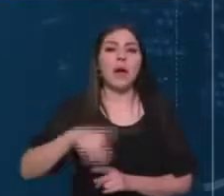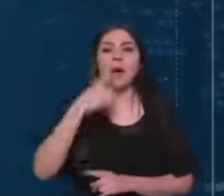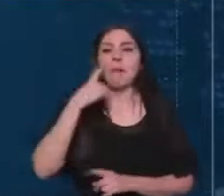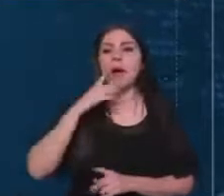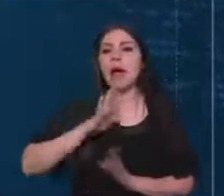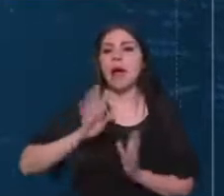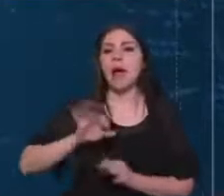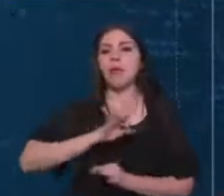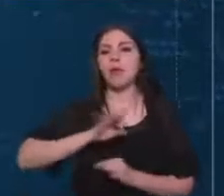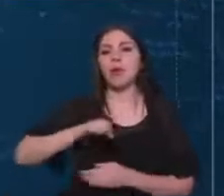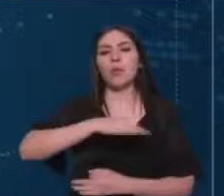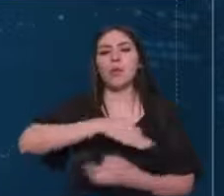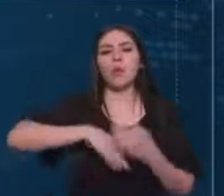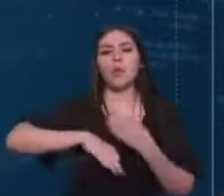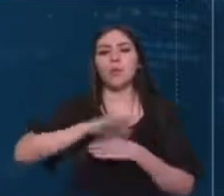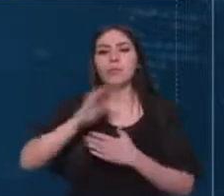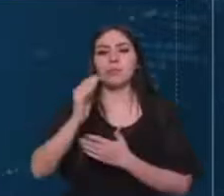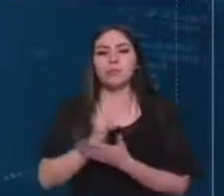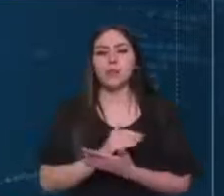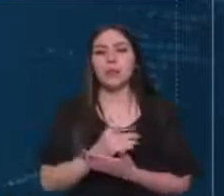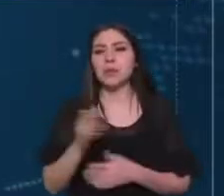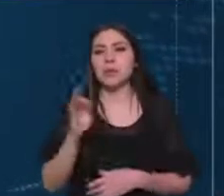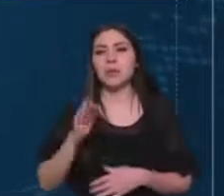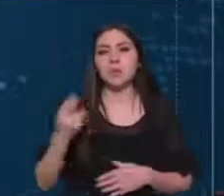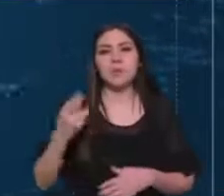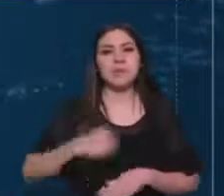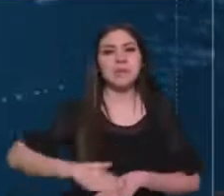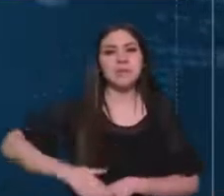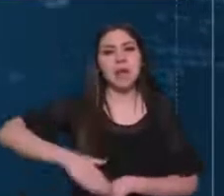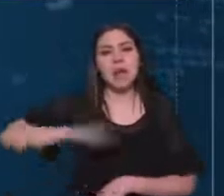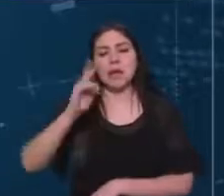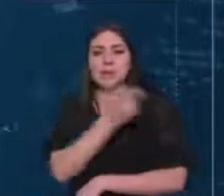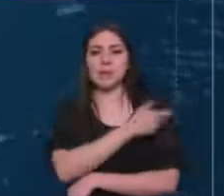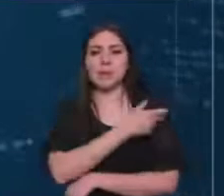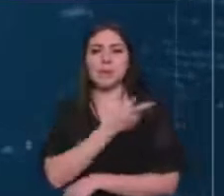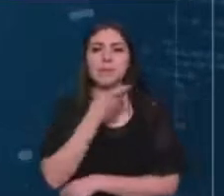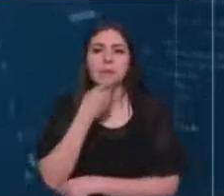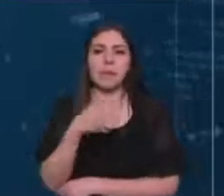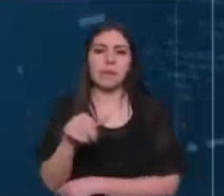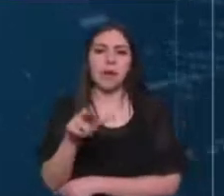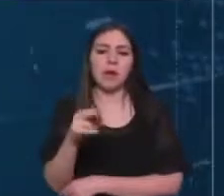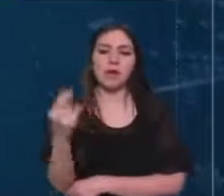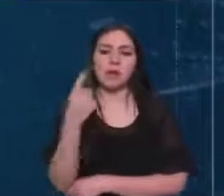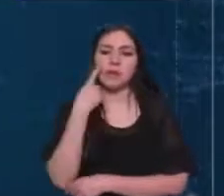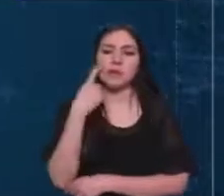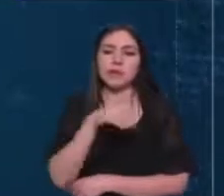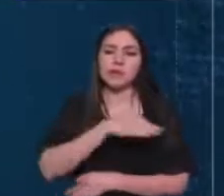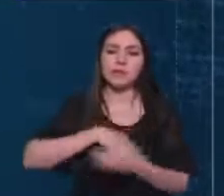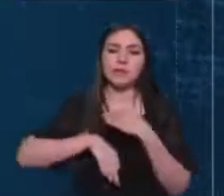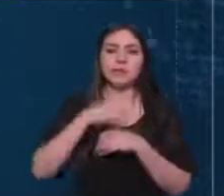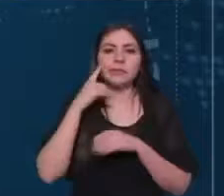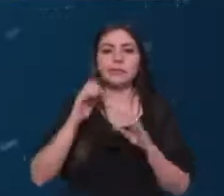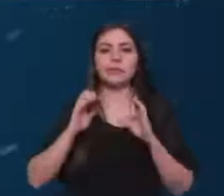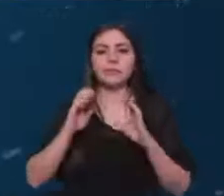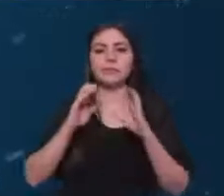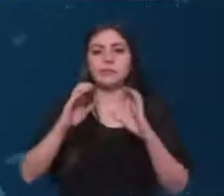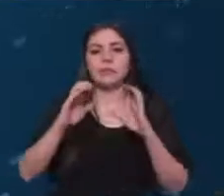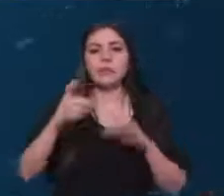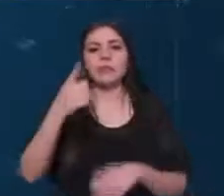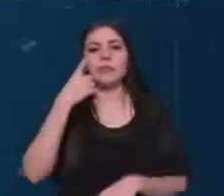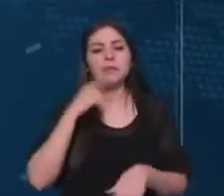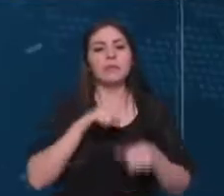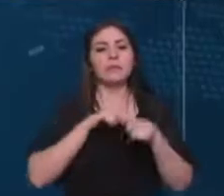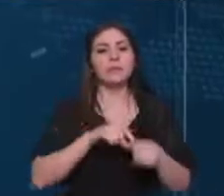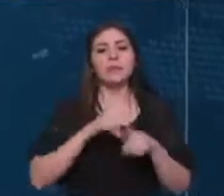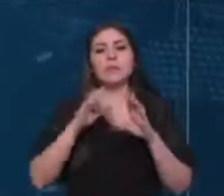de rebaño, pero seguramente es un número todavía mayor. Y efectivamente, como dice Mario, pues hay que andarnos con cuidado, también seguir reforzando el sistema de